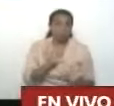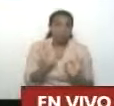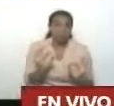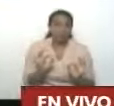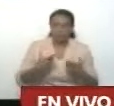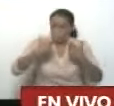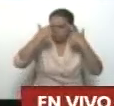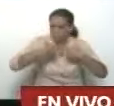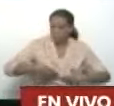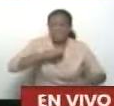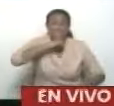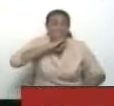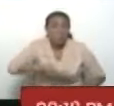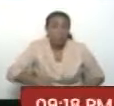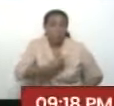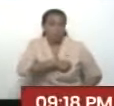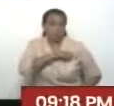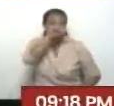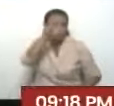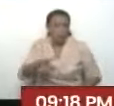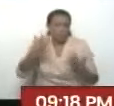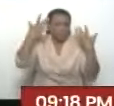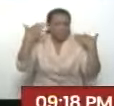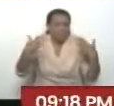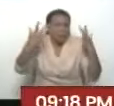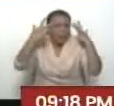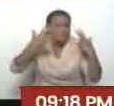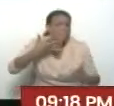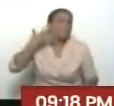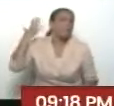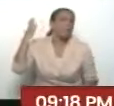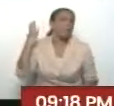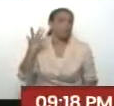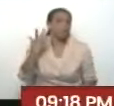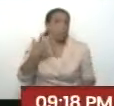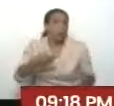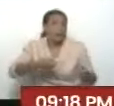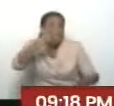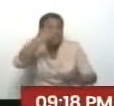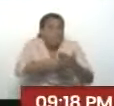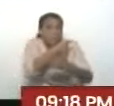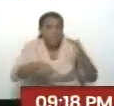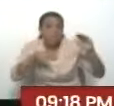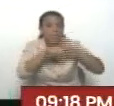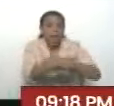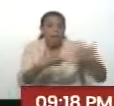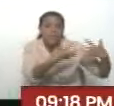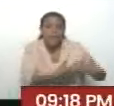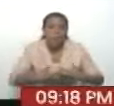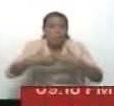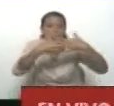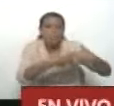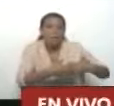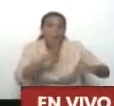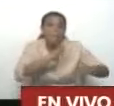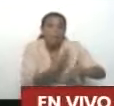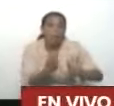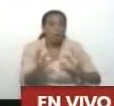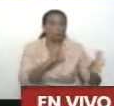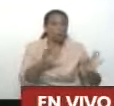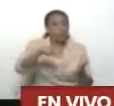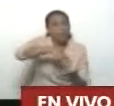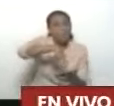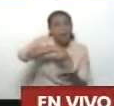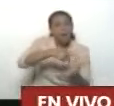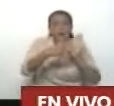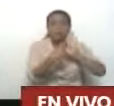la talla que tiene en España, David Morales, se le prohíba la entrada a los Estados Unidos de Norteamérica para